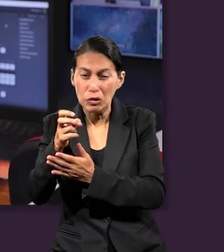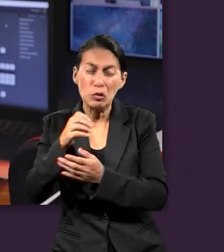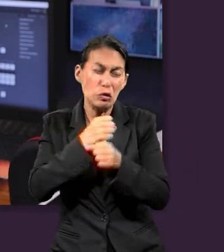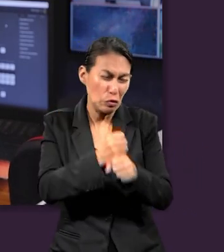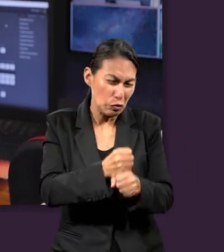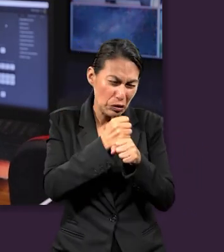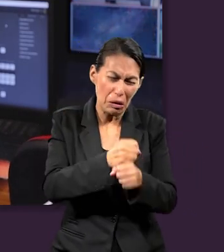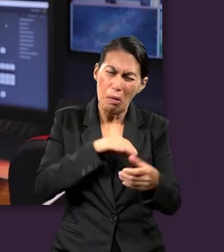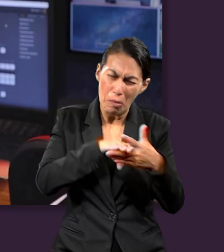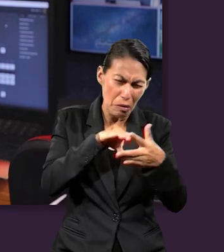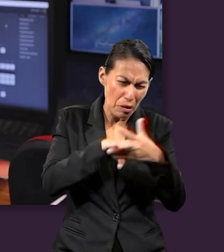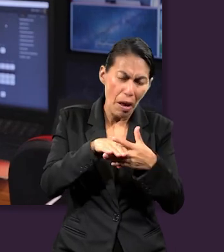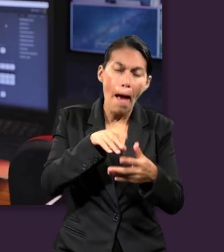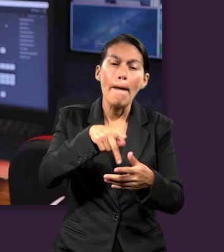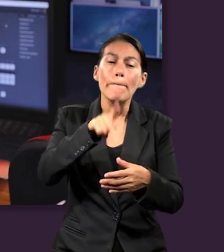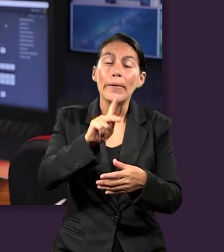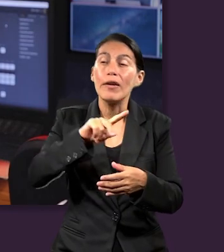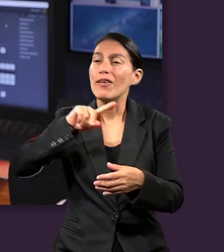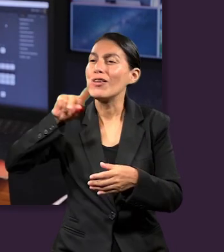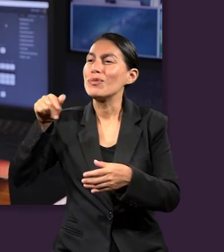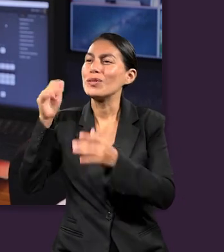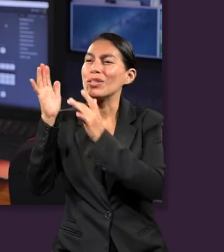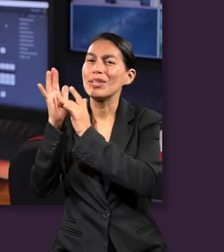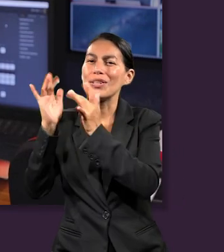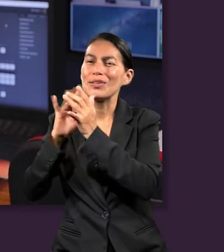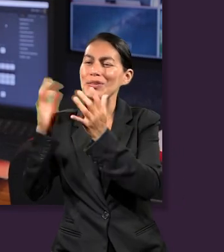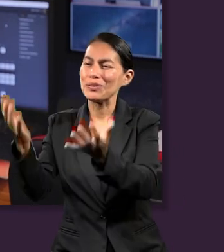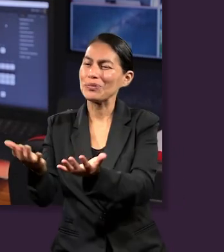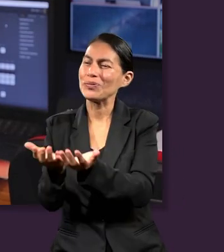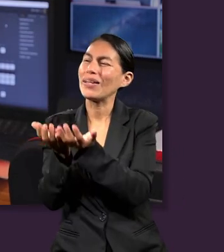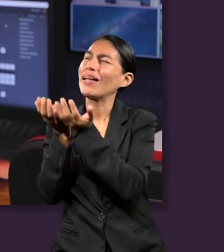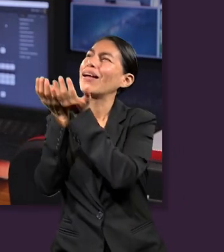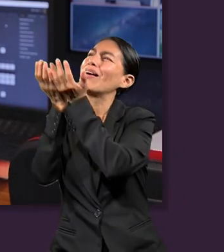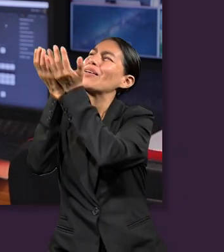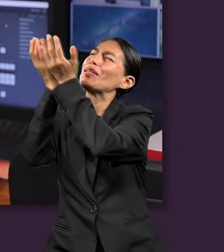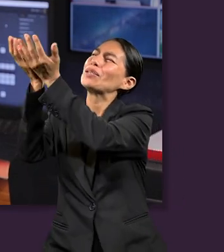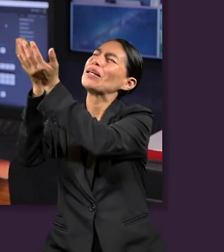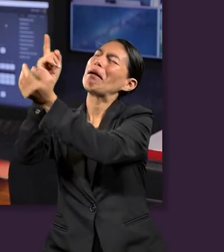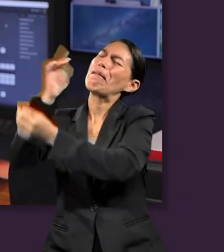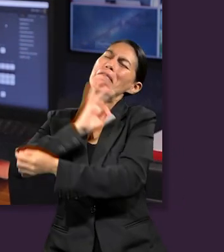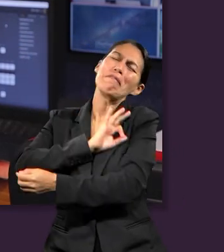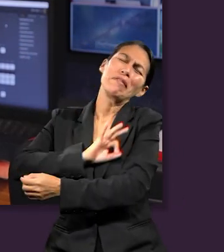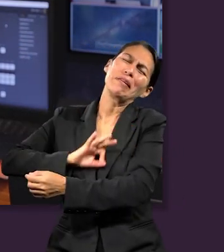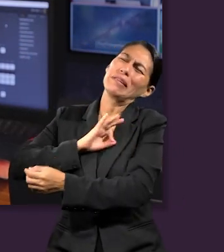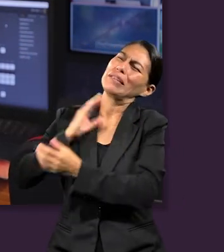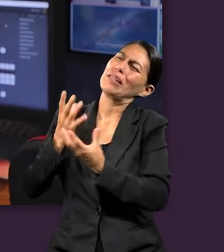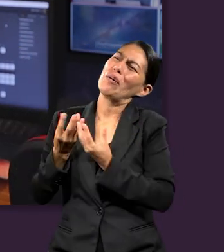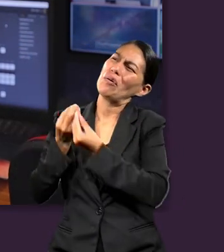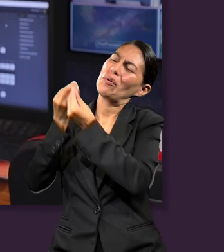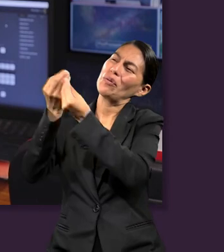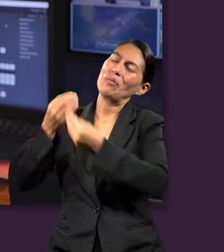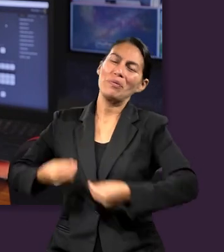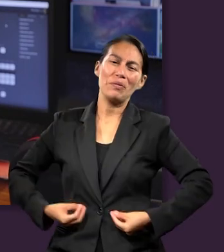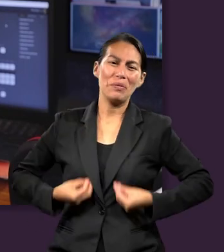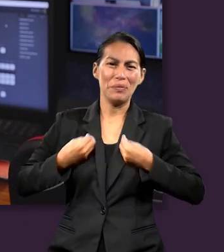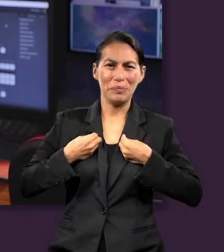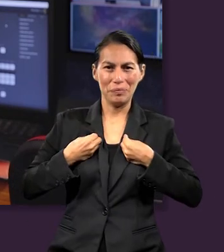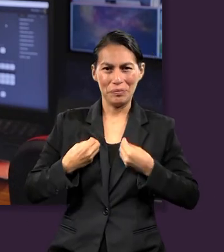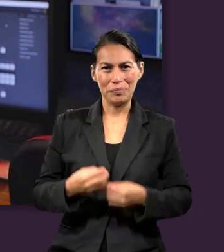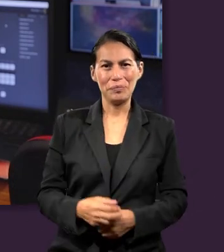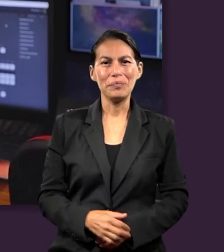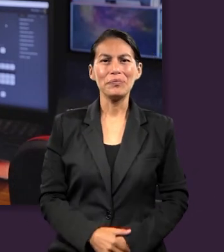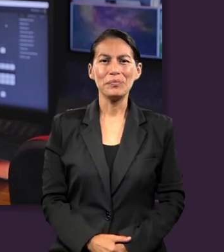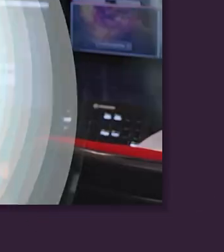para que pueda ser un habitante de esa tierra donde habrá llanto dolor y tristeza y donde seremos felices porque viviremos